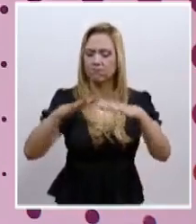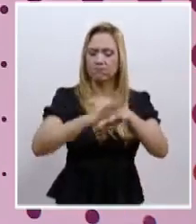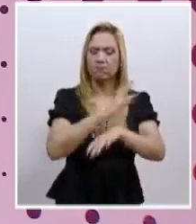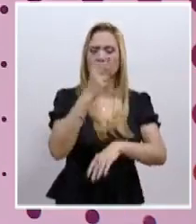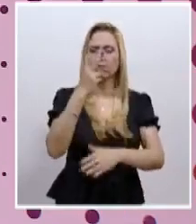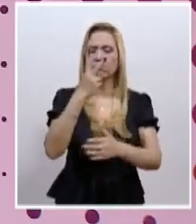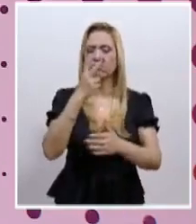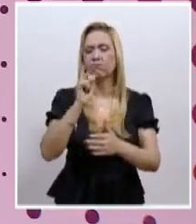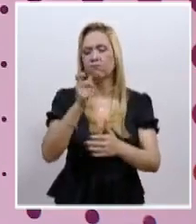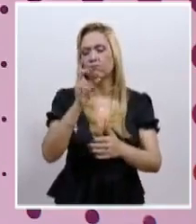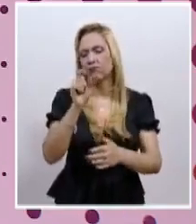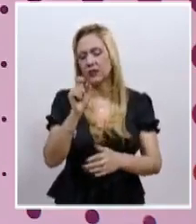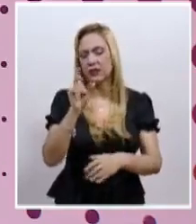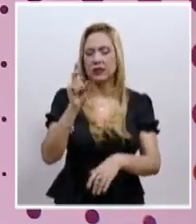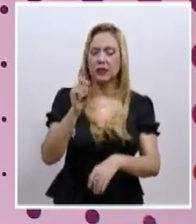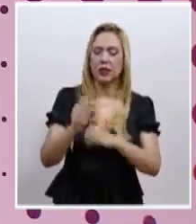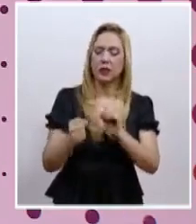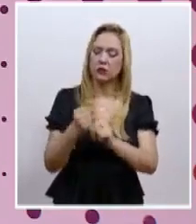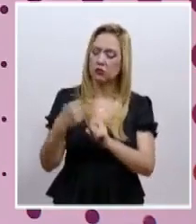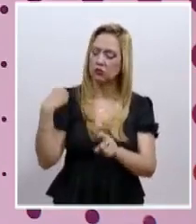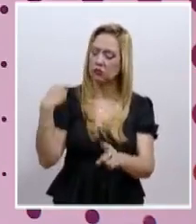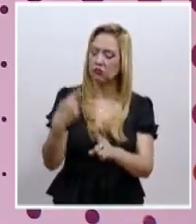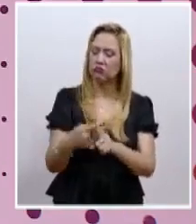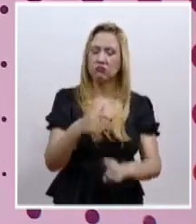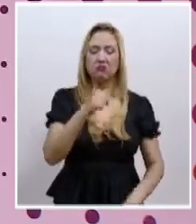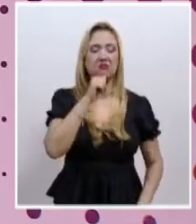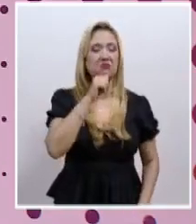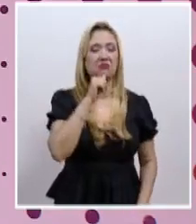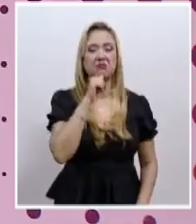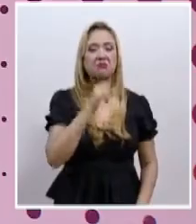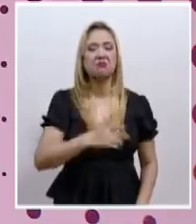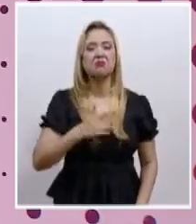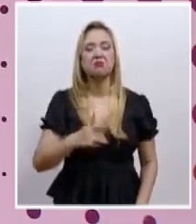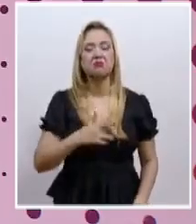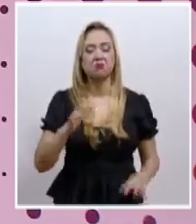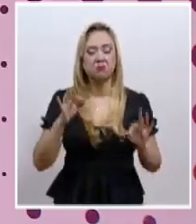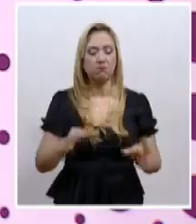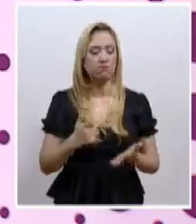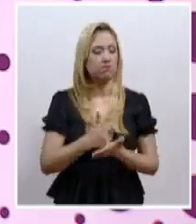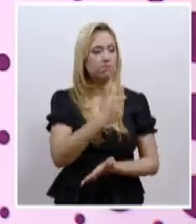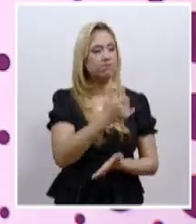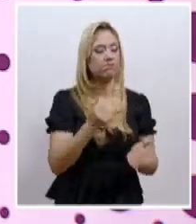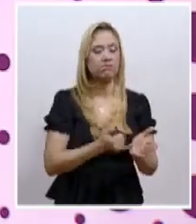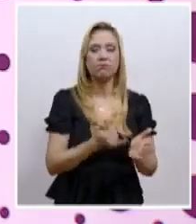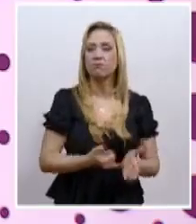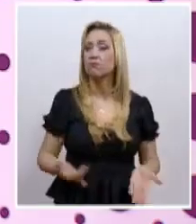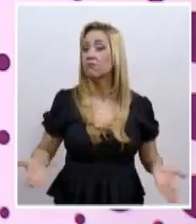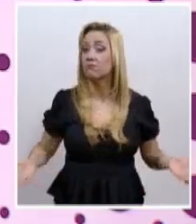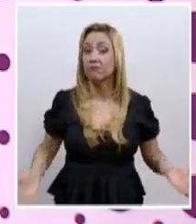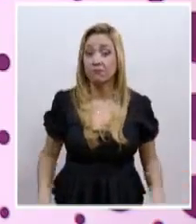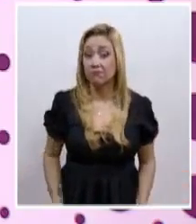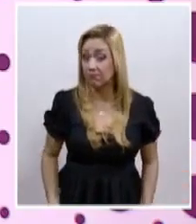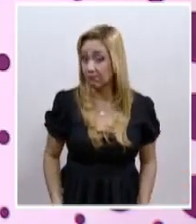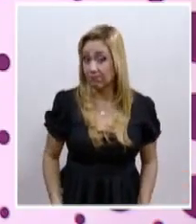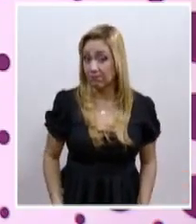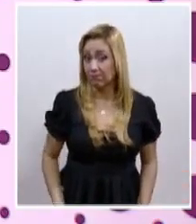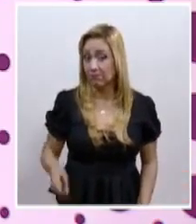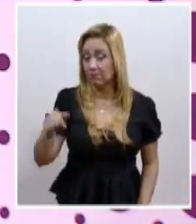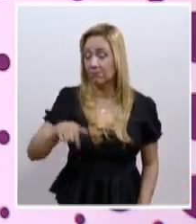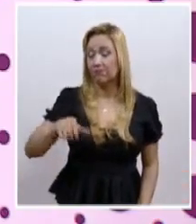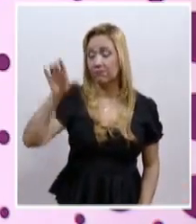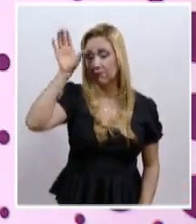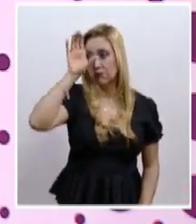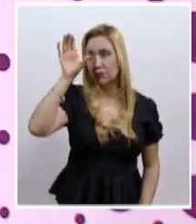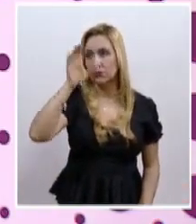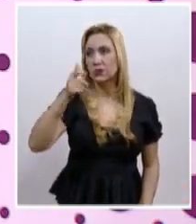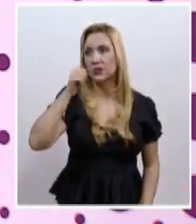o 30 años, todavía no nos sentimos una ciudadanía pagadora de impuestos. Es tal la cultura